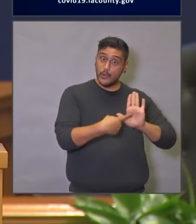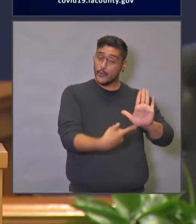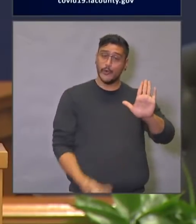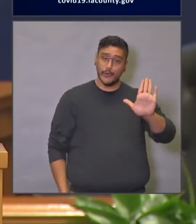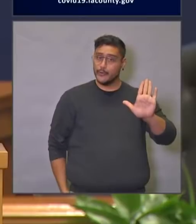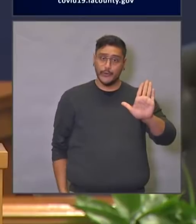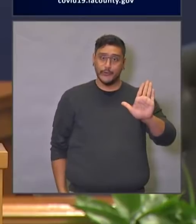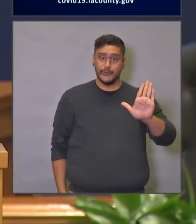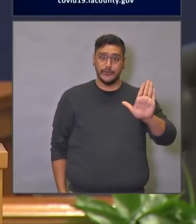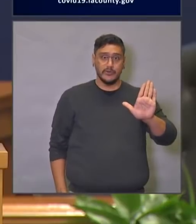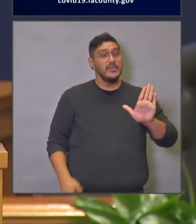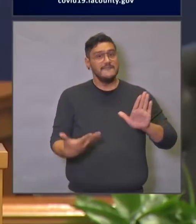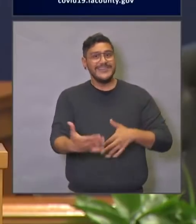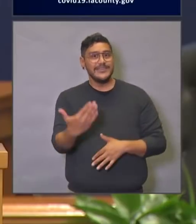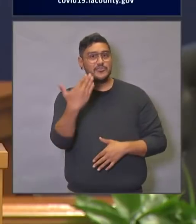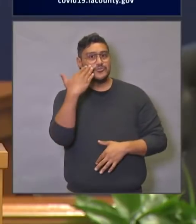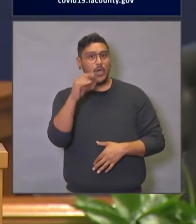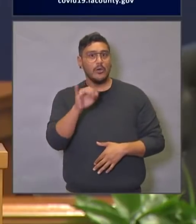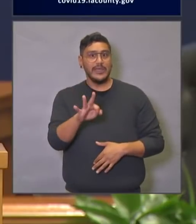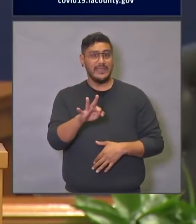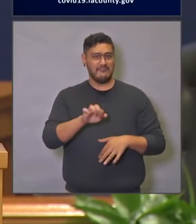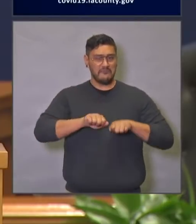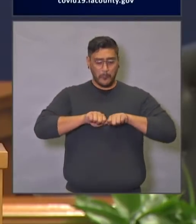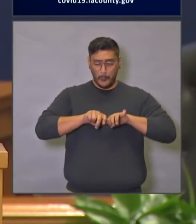no frenamos COVID-19,